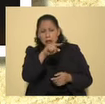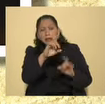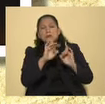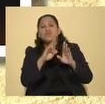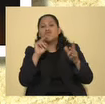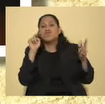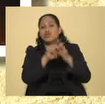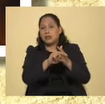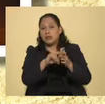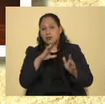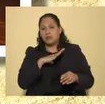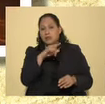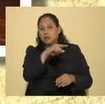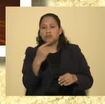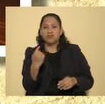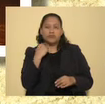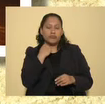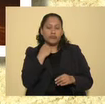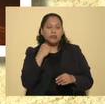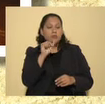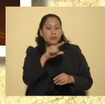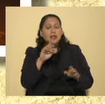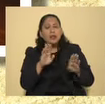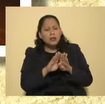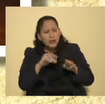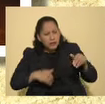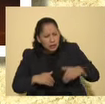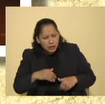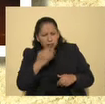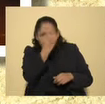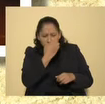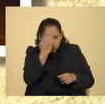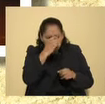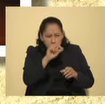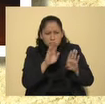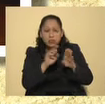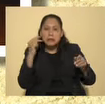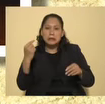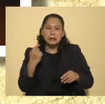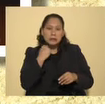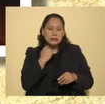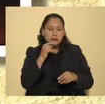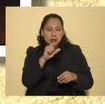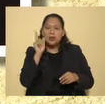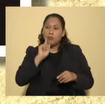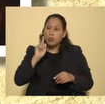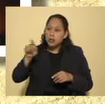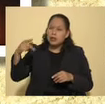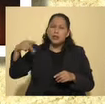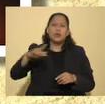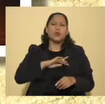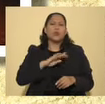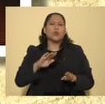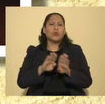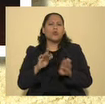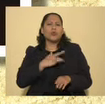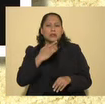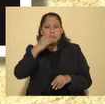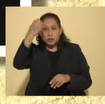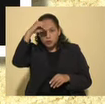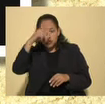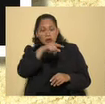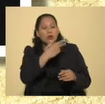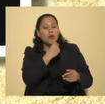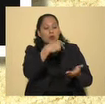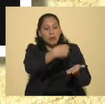un asesinato y la obra es la exploración de ese asesinato desde el punto de vista de la asesina, el asesinado,